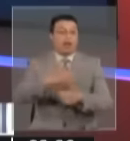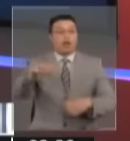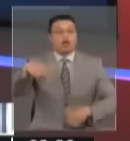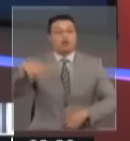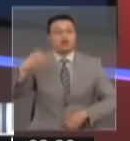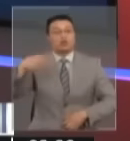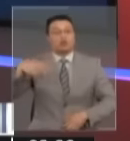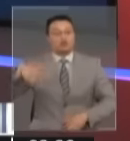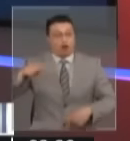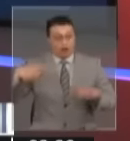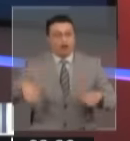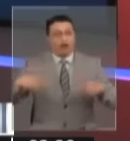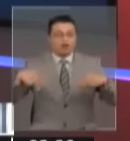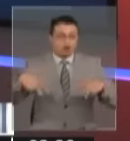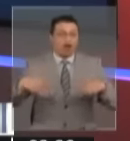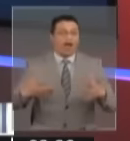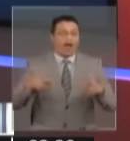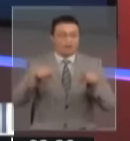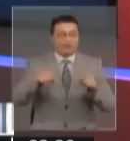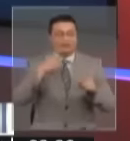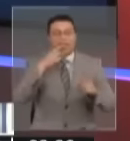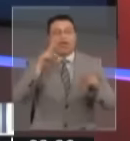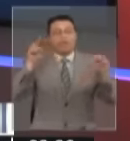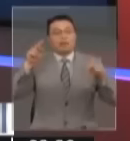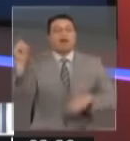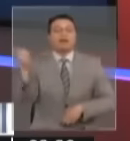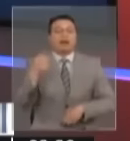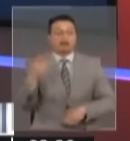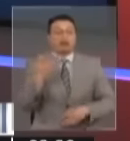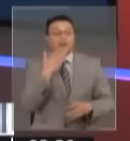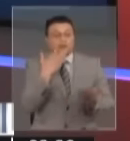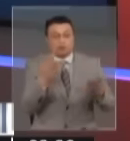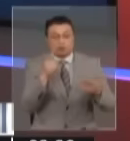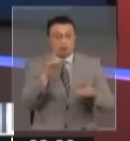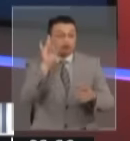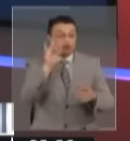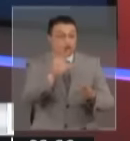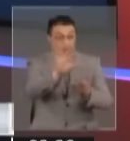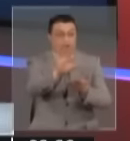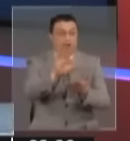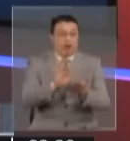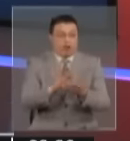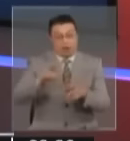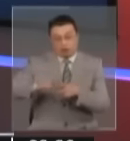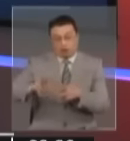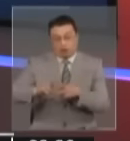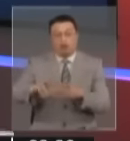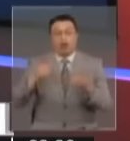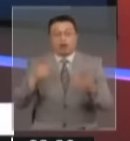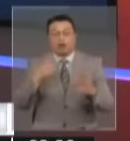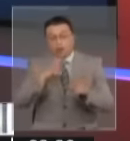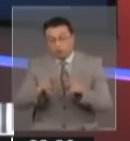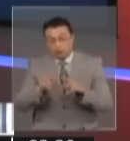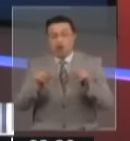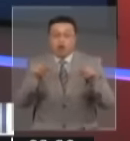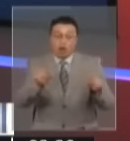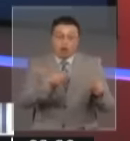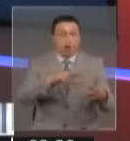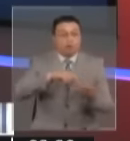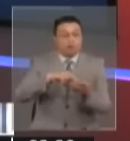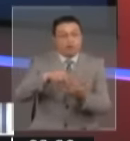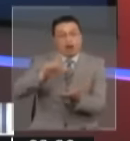esa es la comuna en la que estamos hoy, vamos a revisar temas nacionales, porque no solo se elige a alguien que va a resolver o va a tratar de resolver